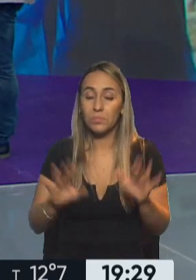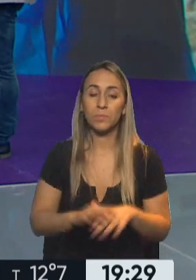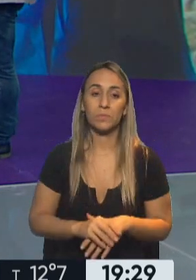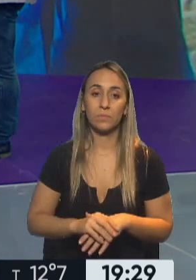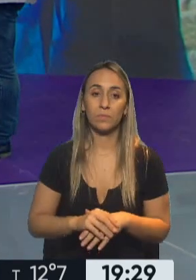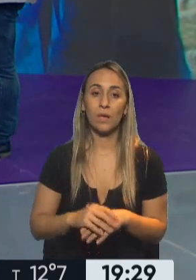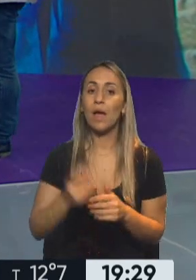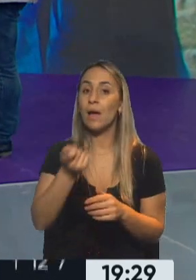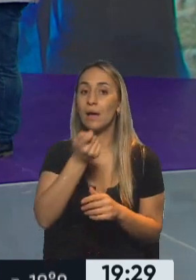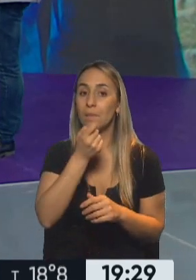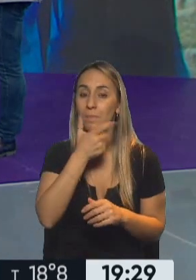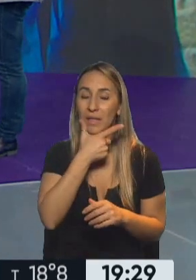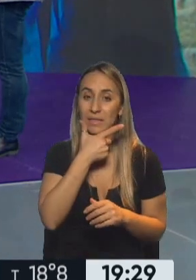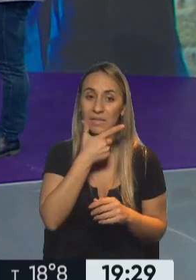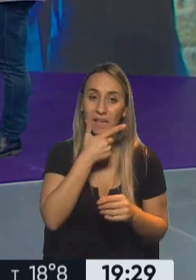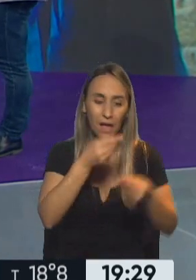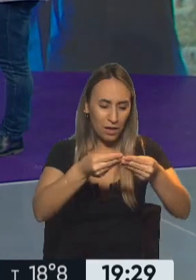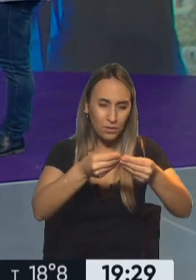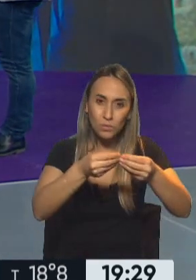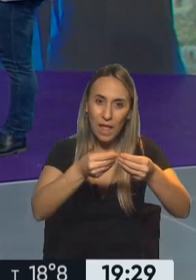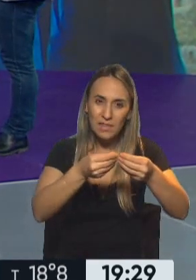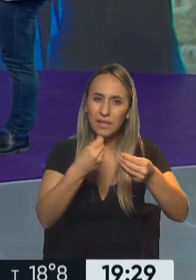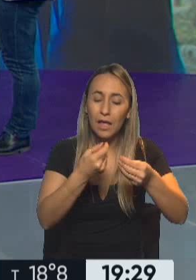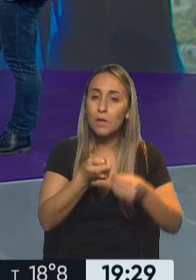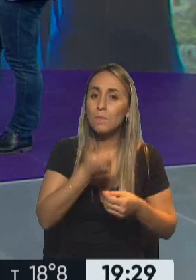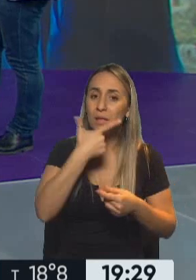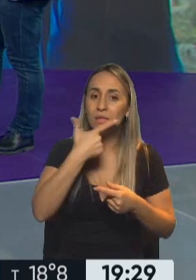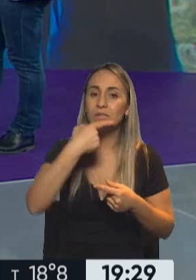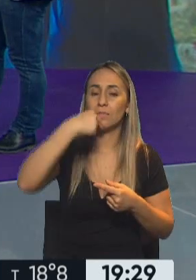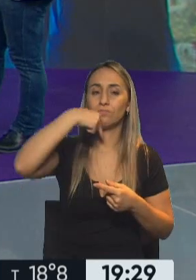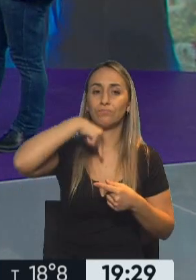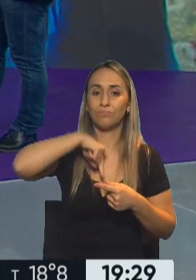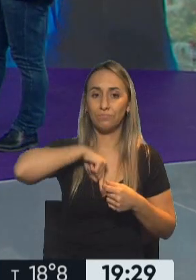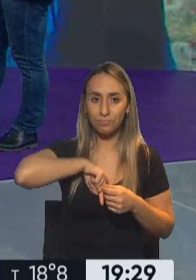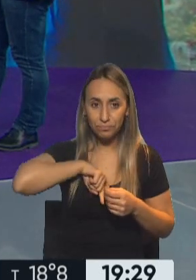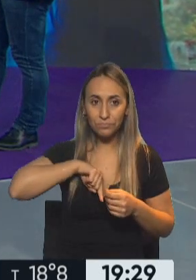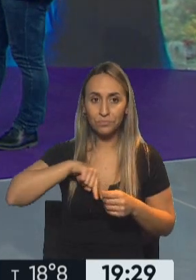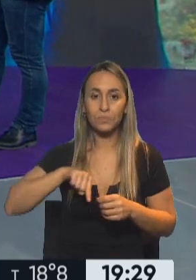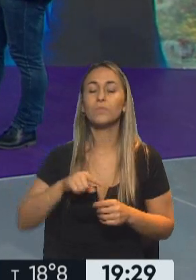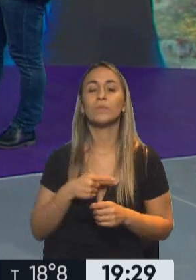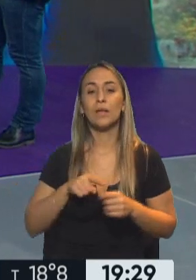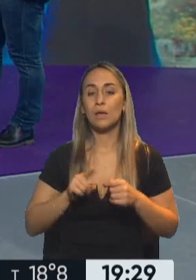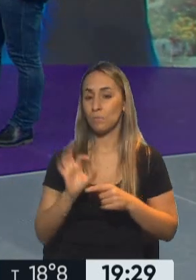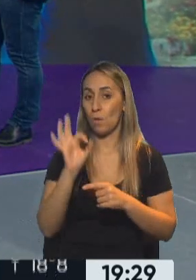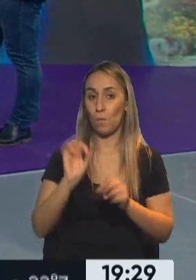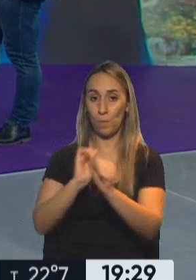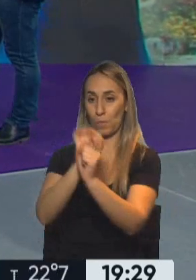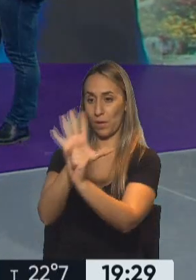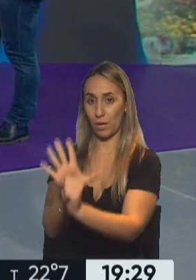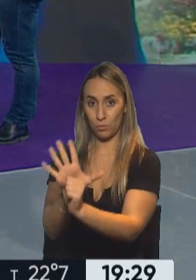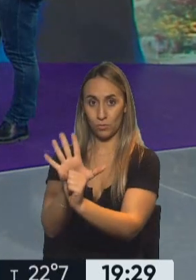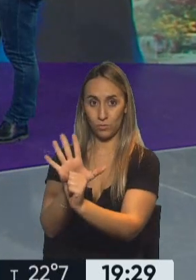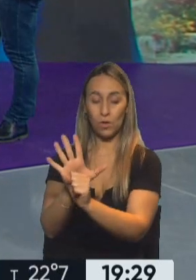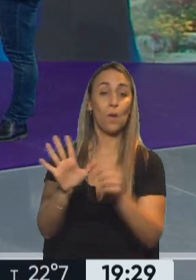La droga actúa sobre una enzima que impide realizar copias del virus. O sea